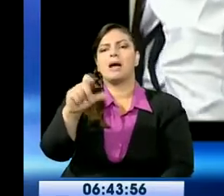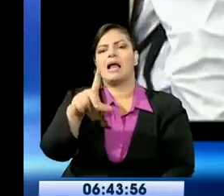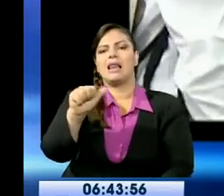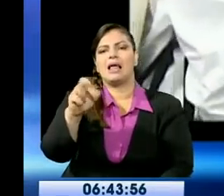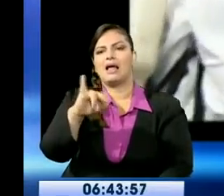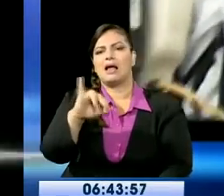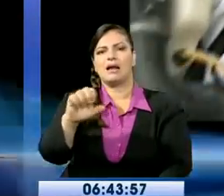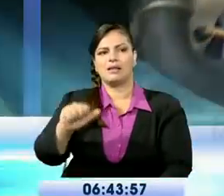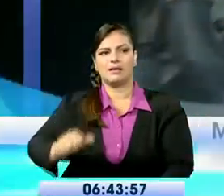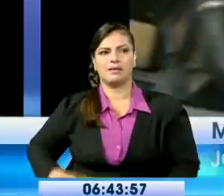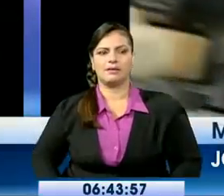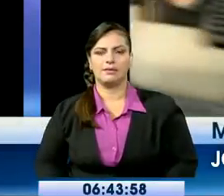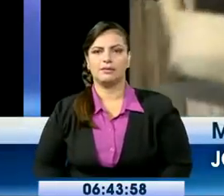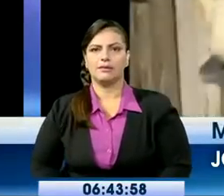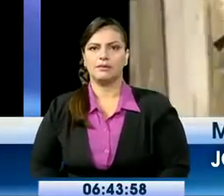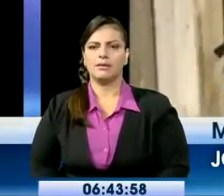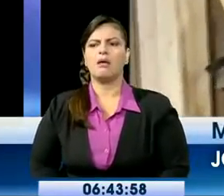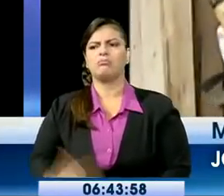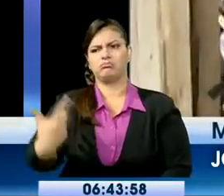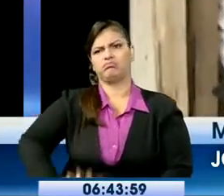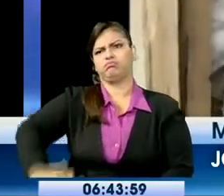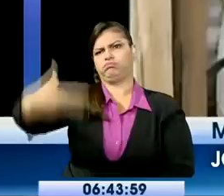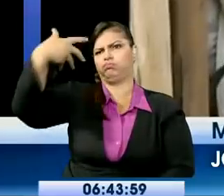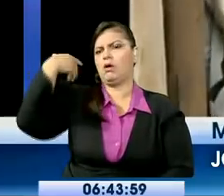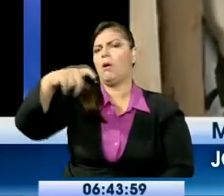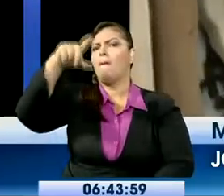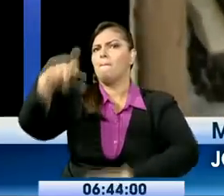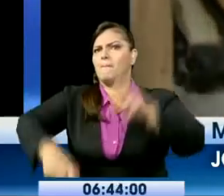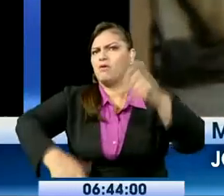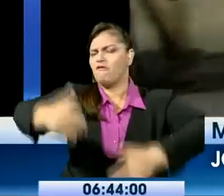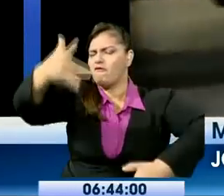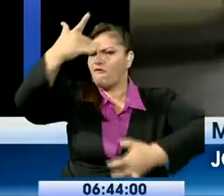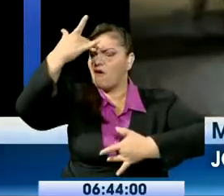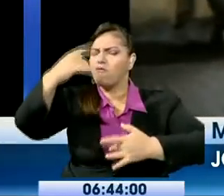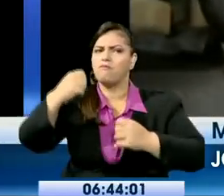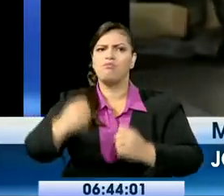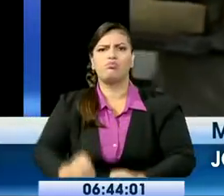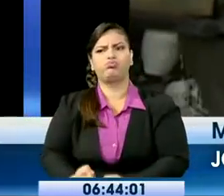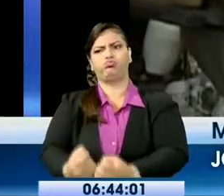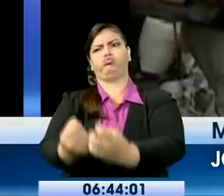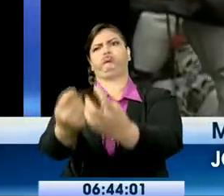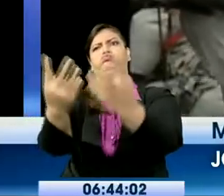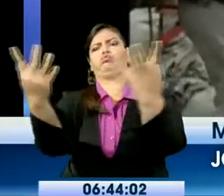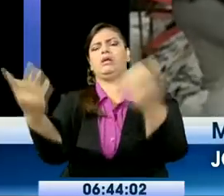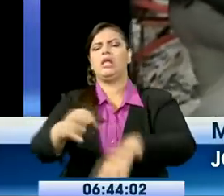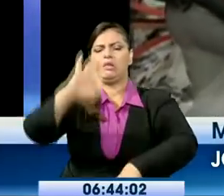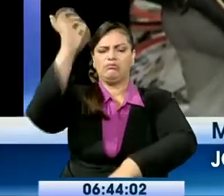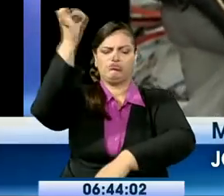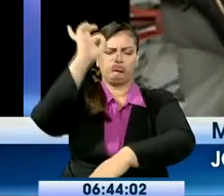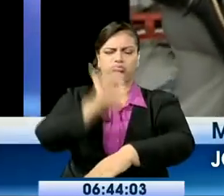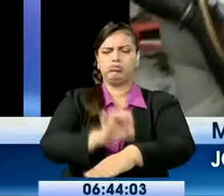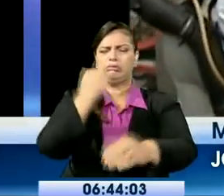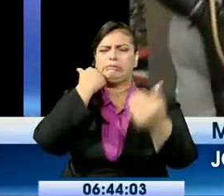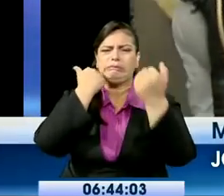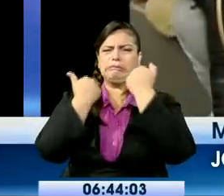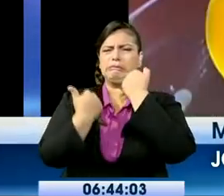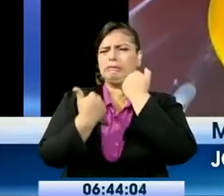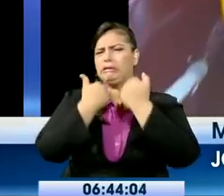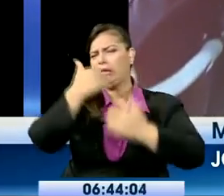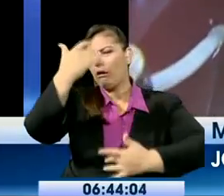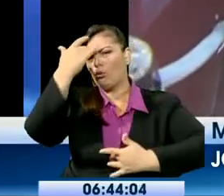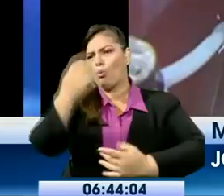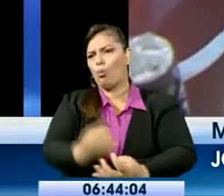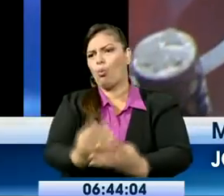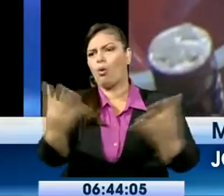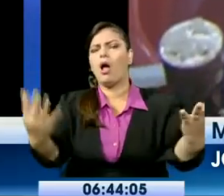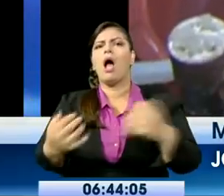los del acumulado de años anteriores, pero ya nos llama a actuar no solamente cuando aparezcan un incremento en el